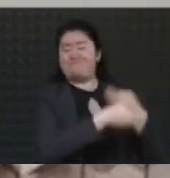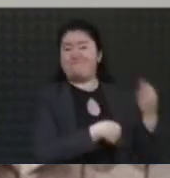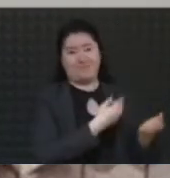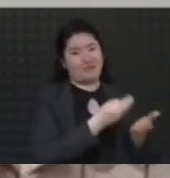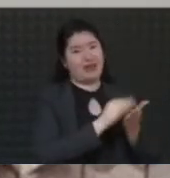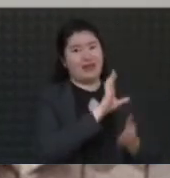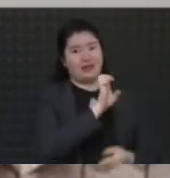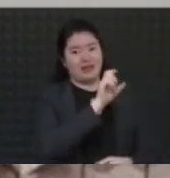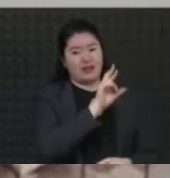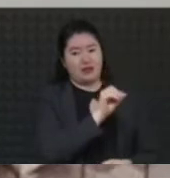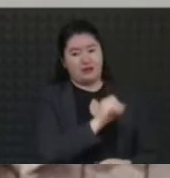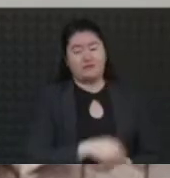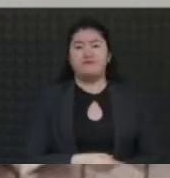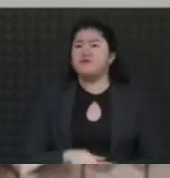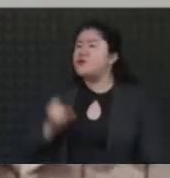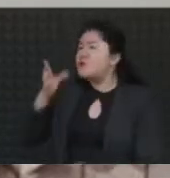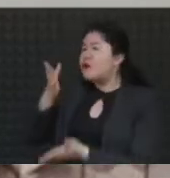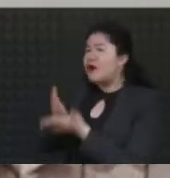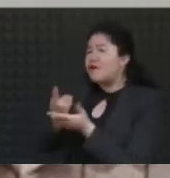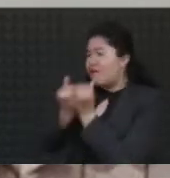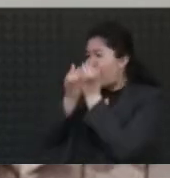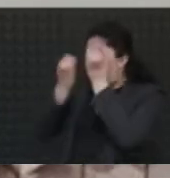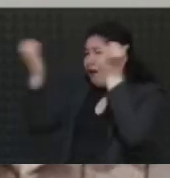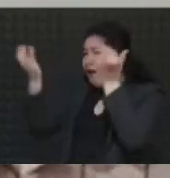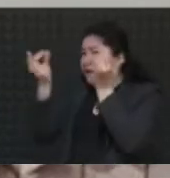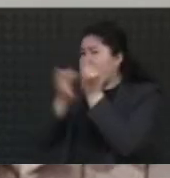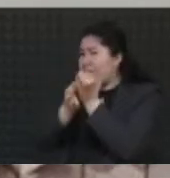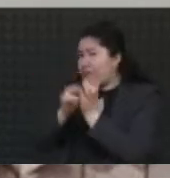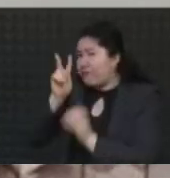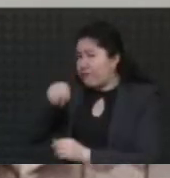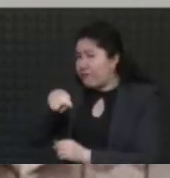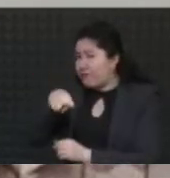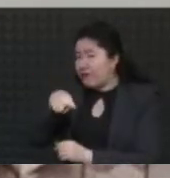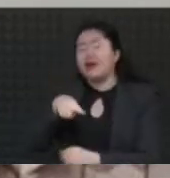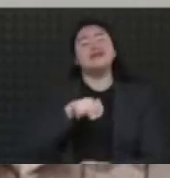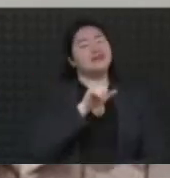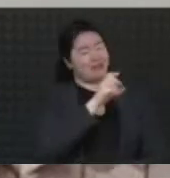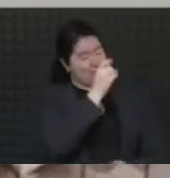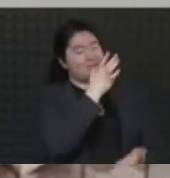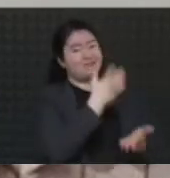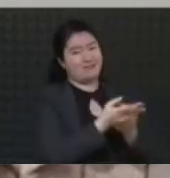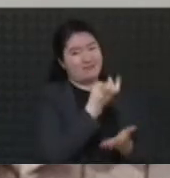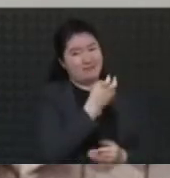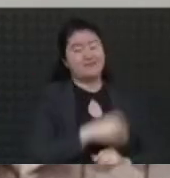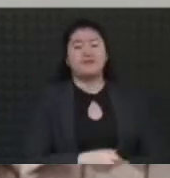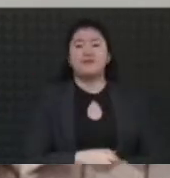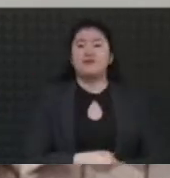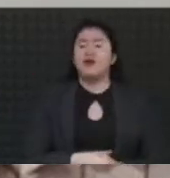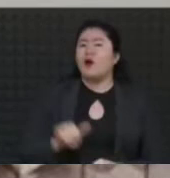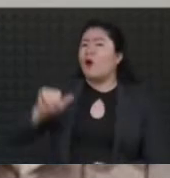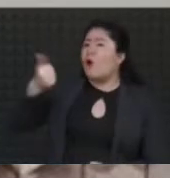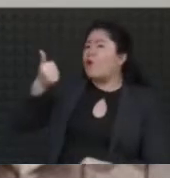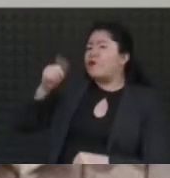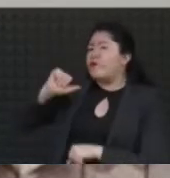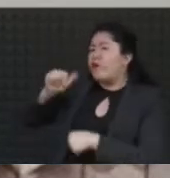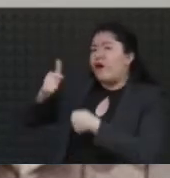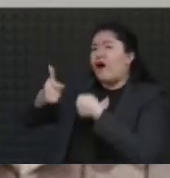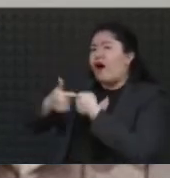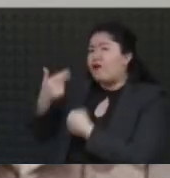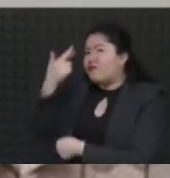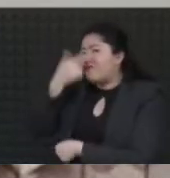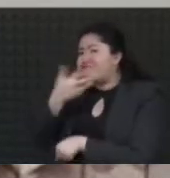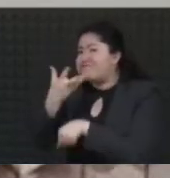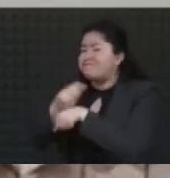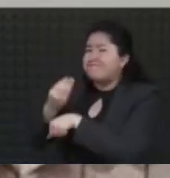es. Así es. ¿En el otro se va a hacer alguna acción en lo que es de concreto? El comité técnico está